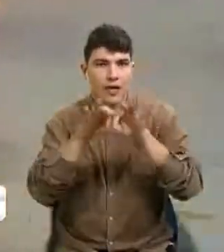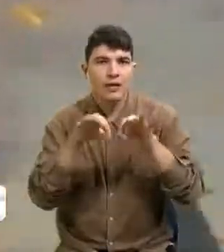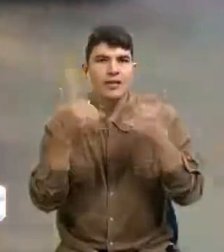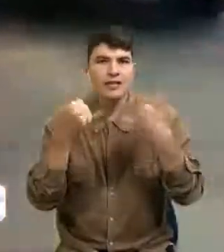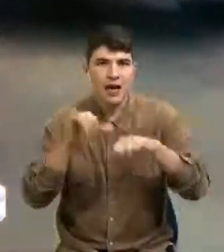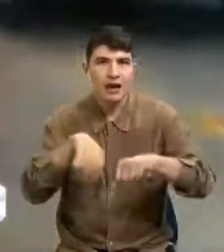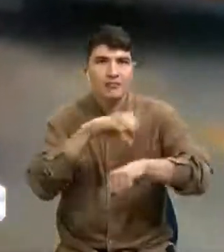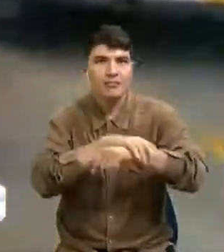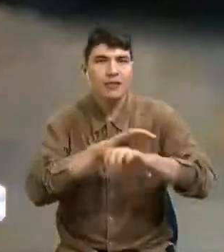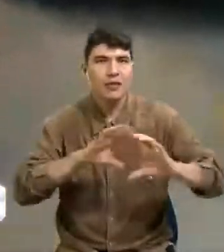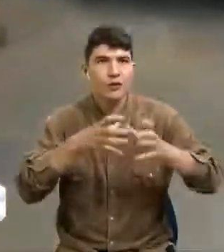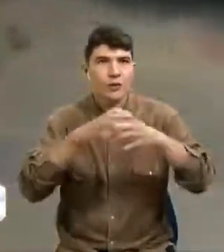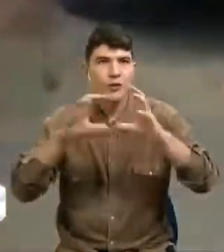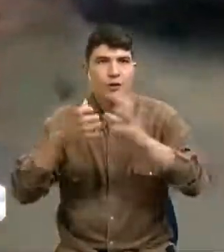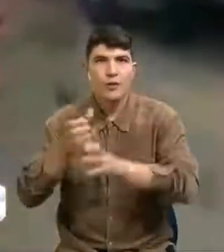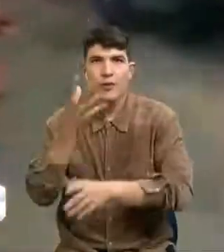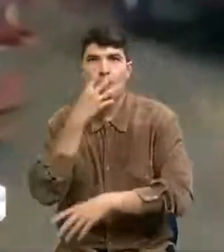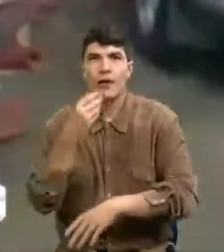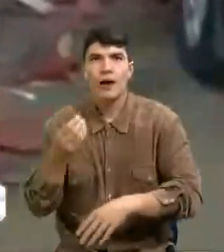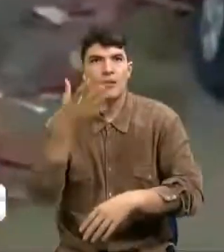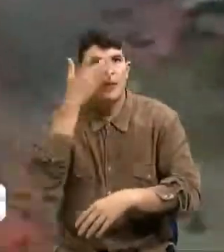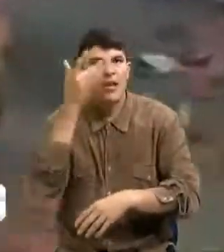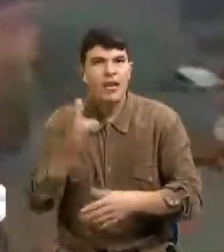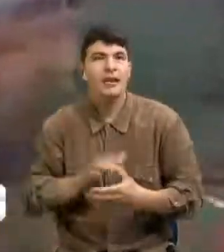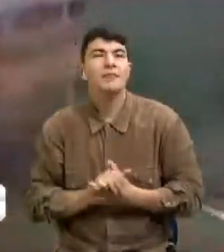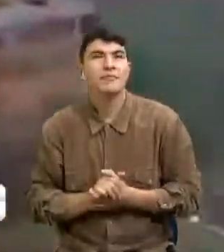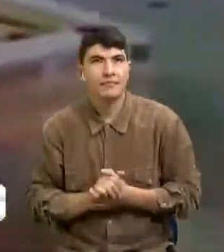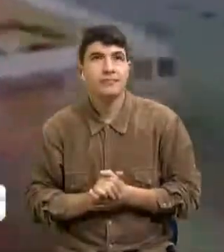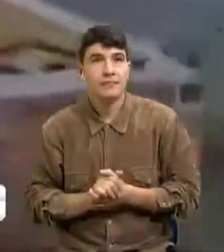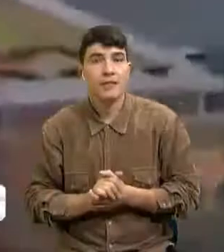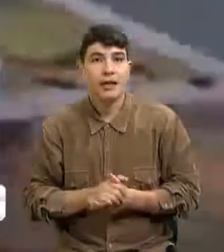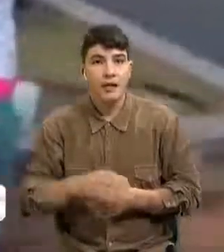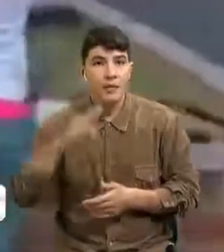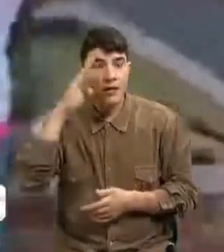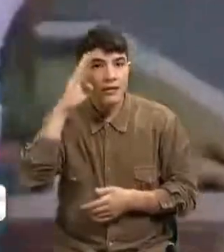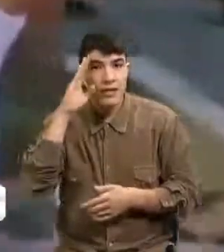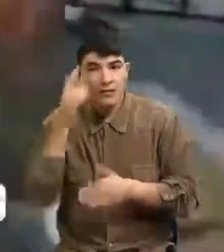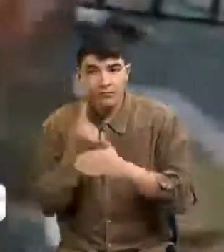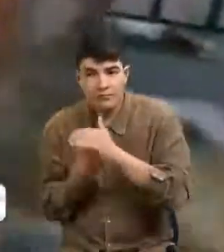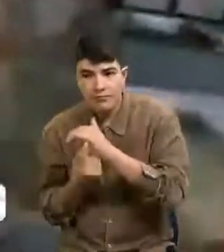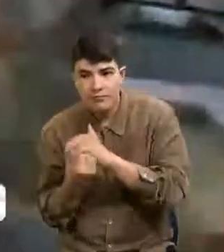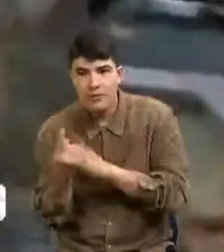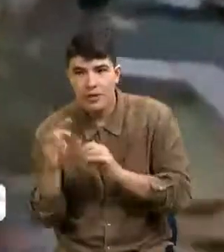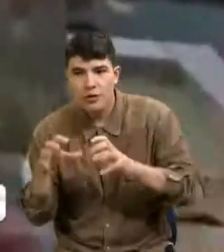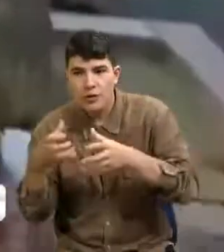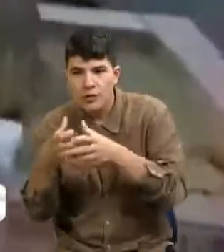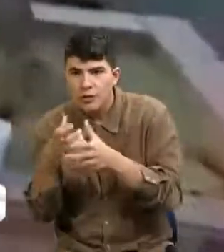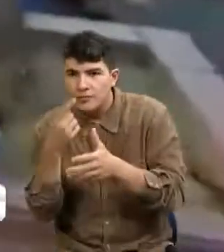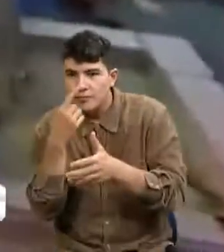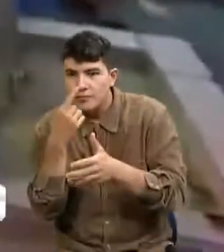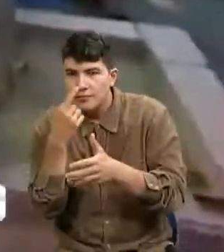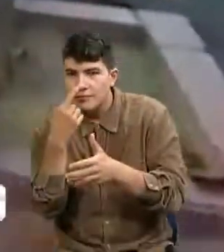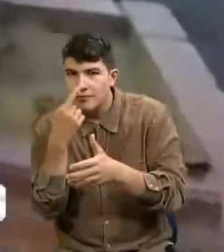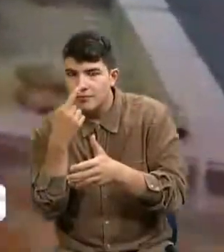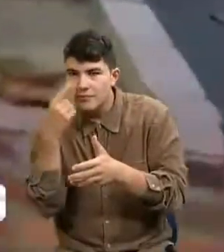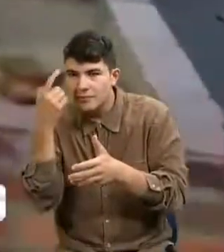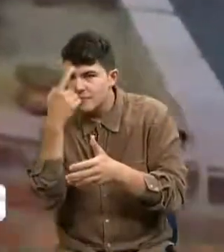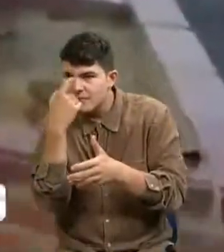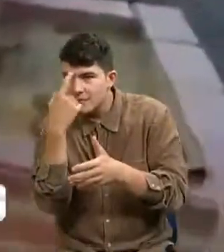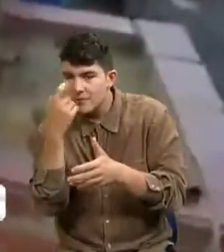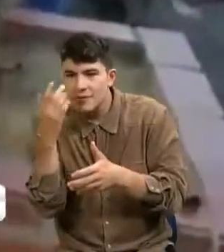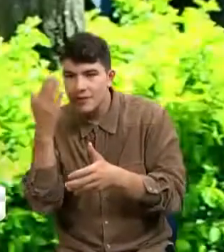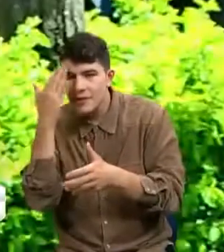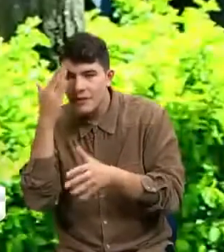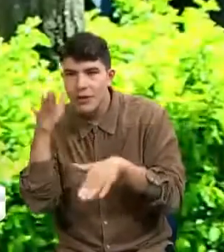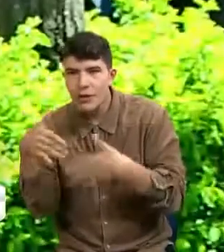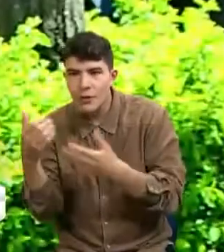de estas bandas delincuenciales es la infiltración que hacen las autoridades para poder tener detalladamente el funcionamiento de estas